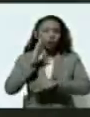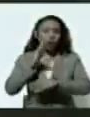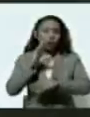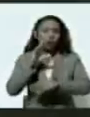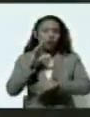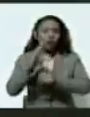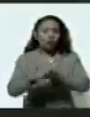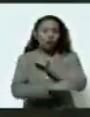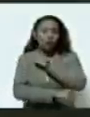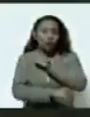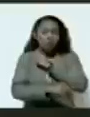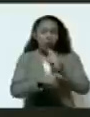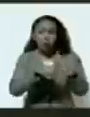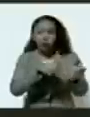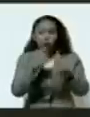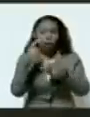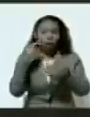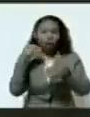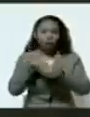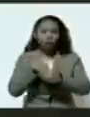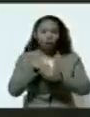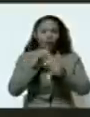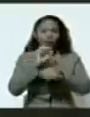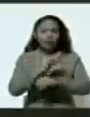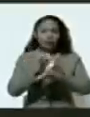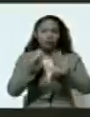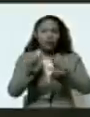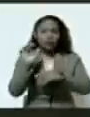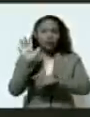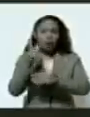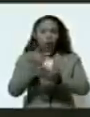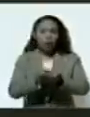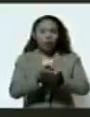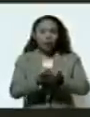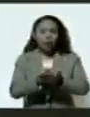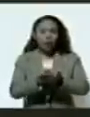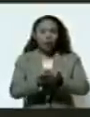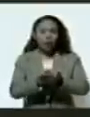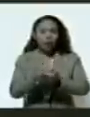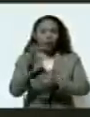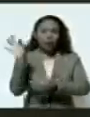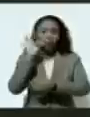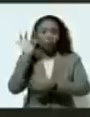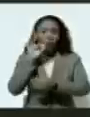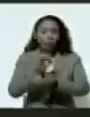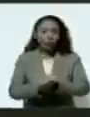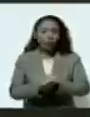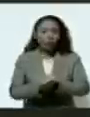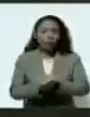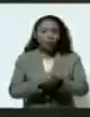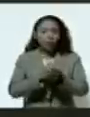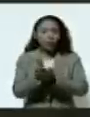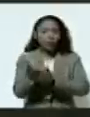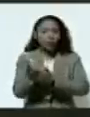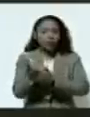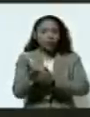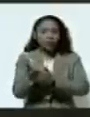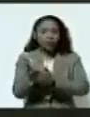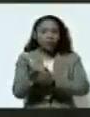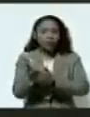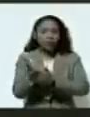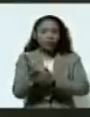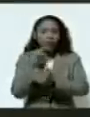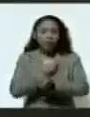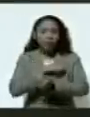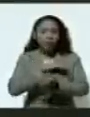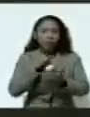narcotráfico, que ingresó 365 kilogramos de cocaína a través hasta España